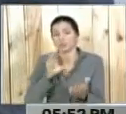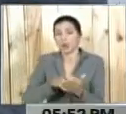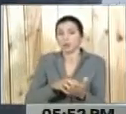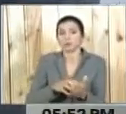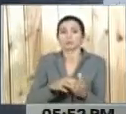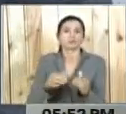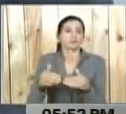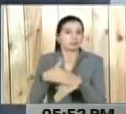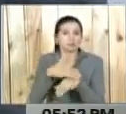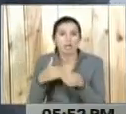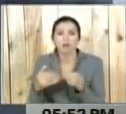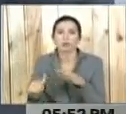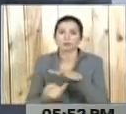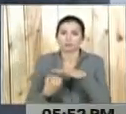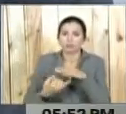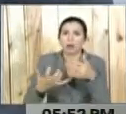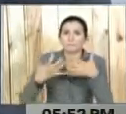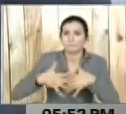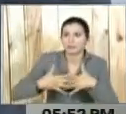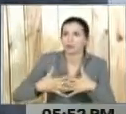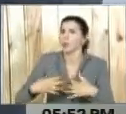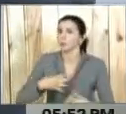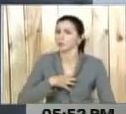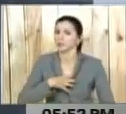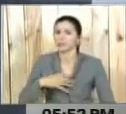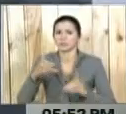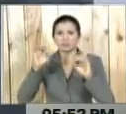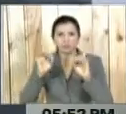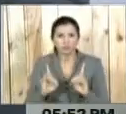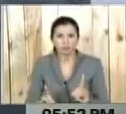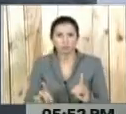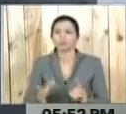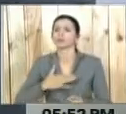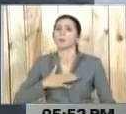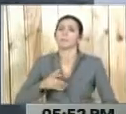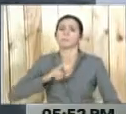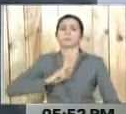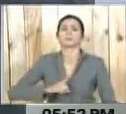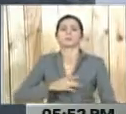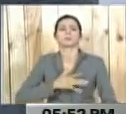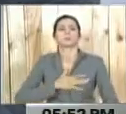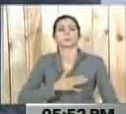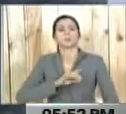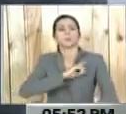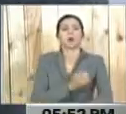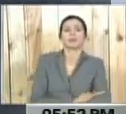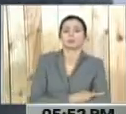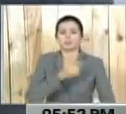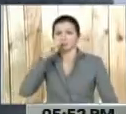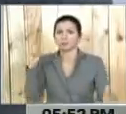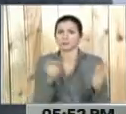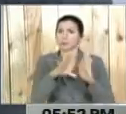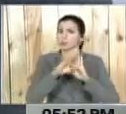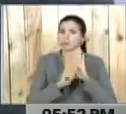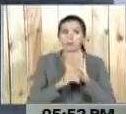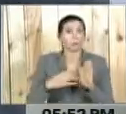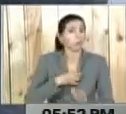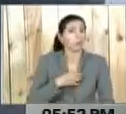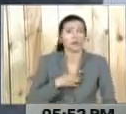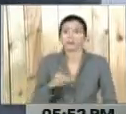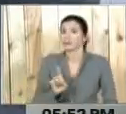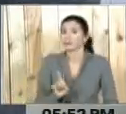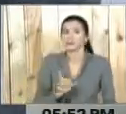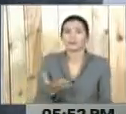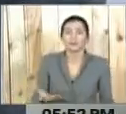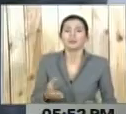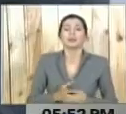público puede tomar la decisión de ejercer el poder en forma arbitraria pasándose por encima de la Constitución. Es